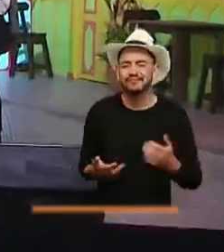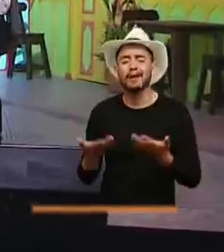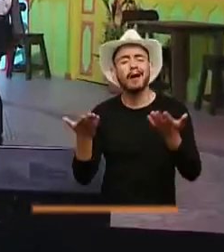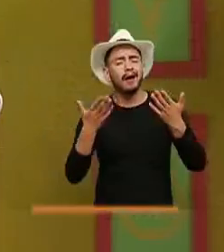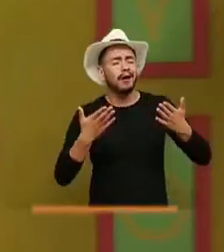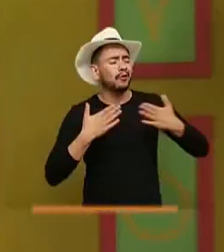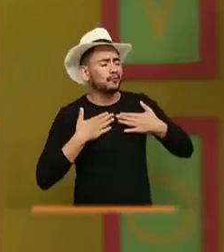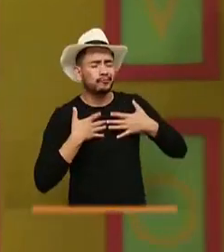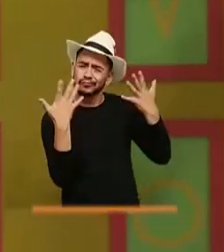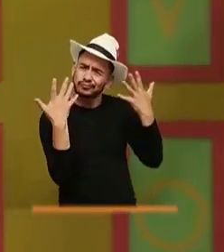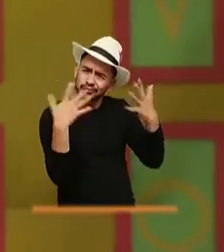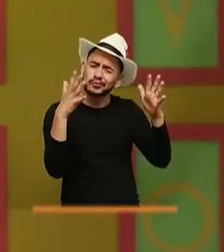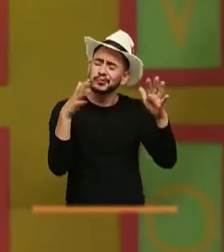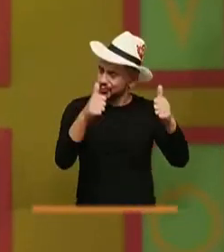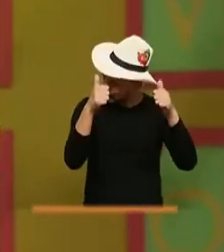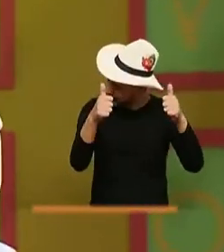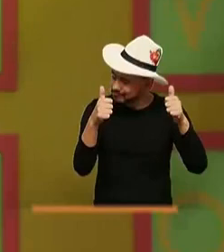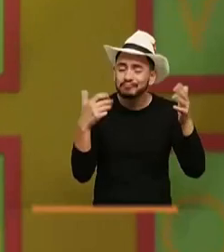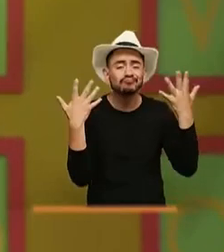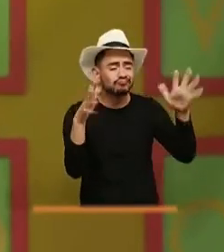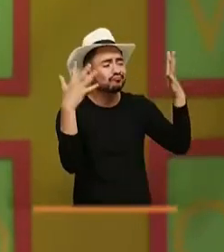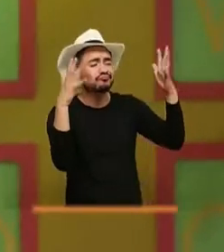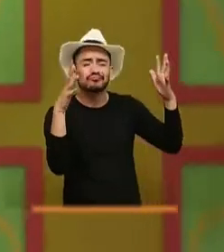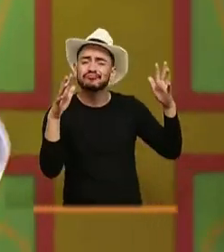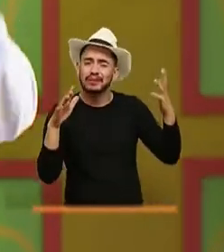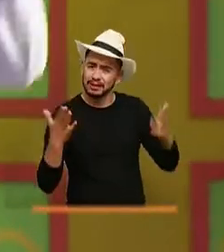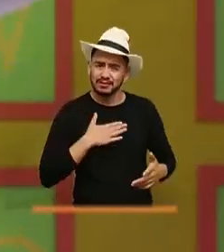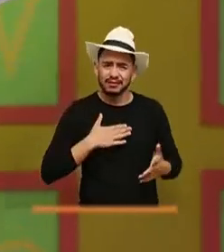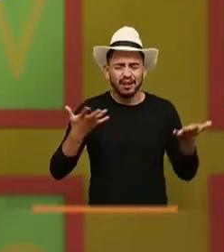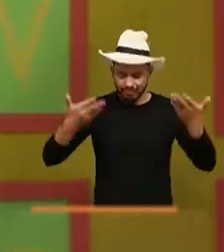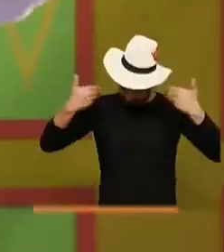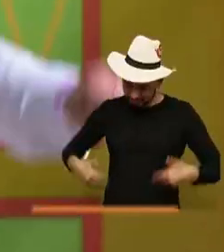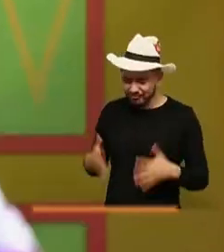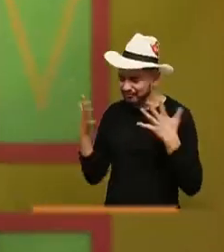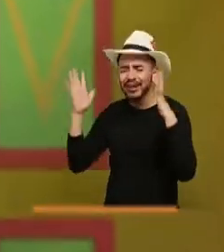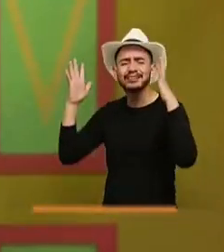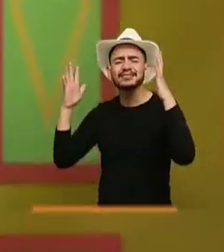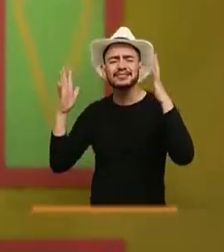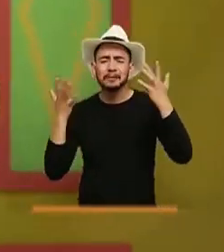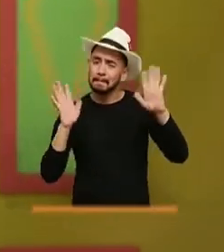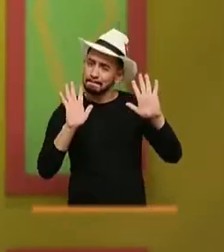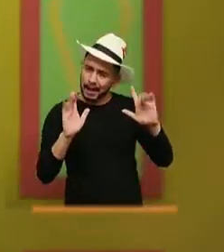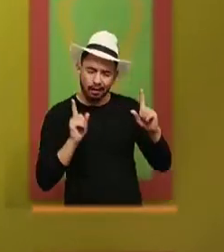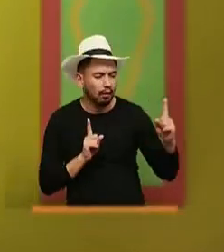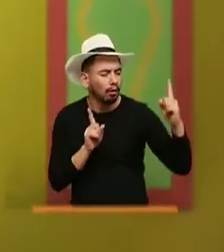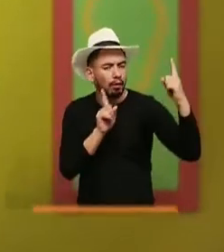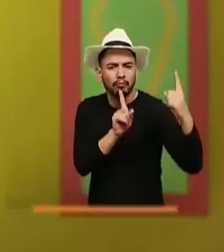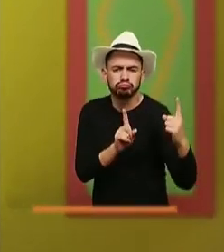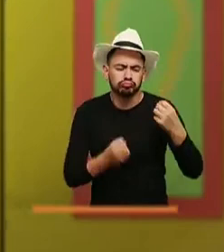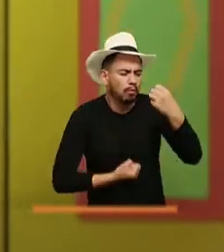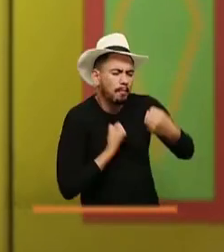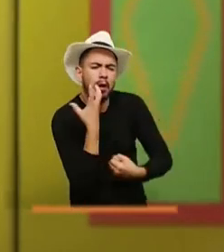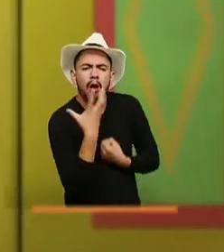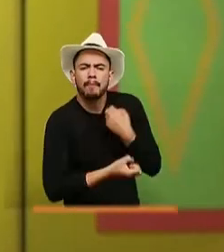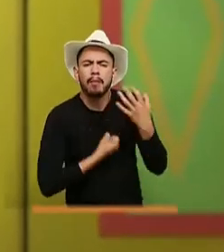usted, también para mi figura, que vinimos a trobar